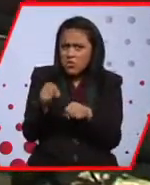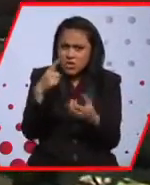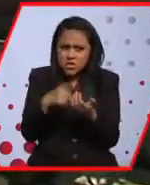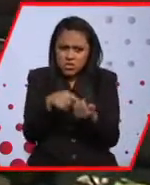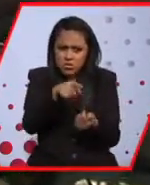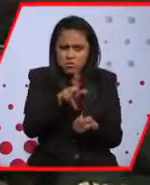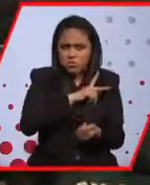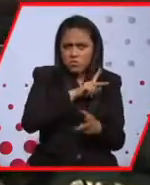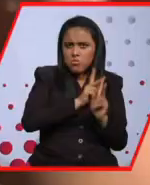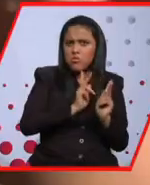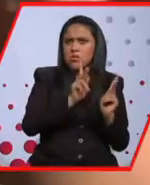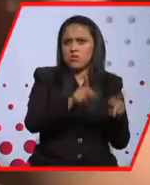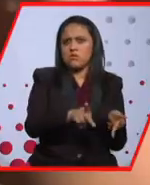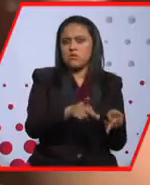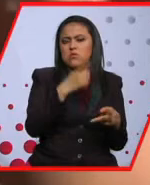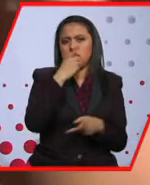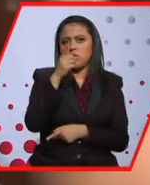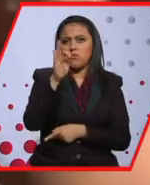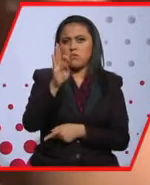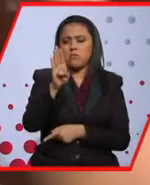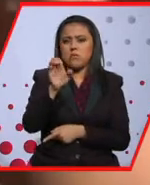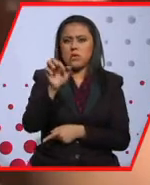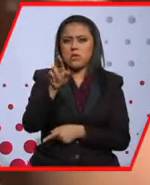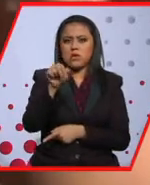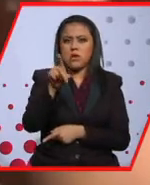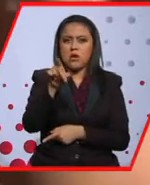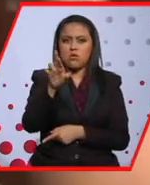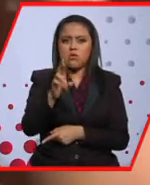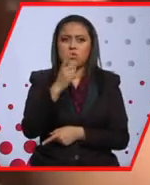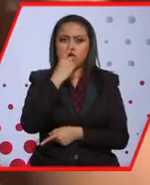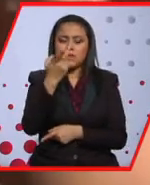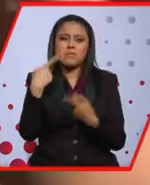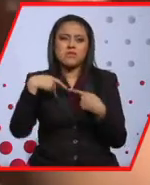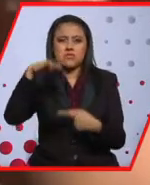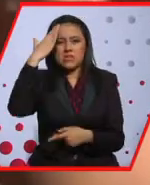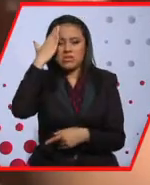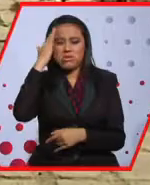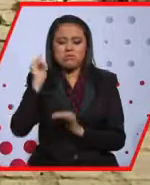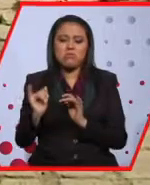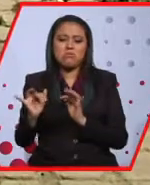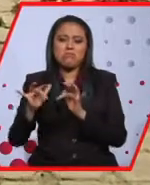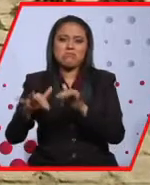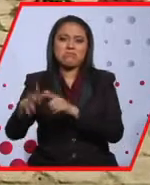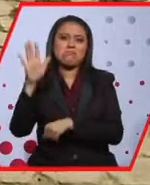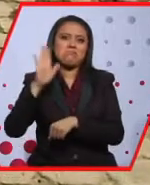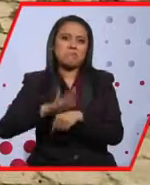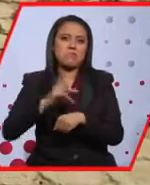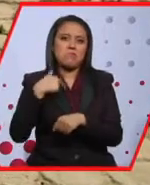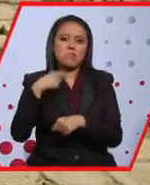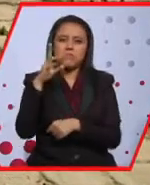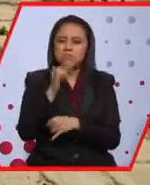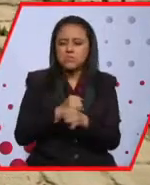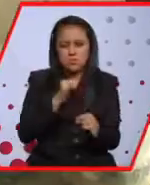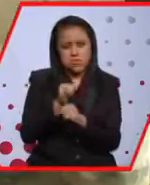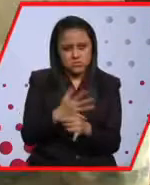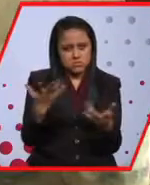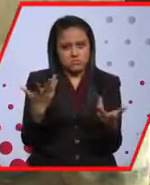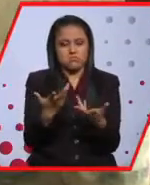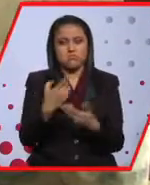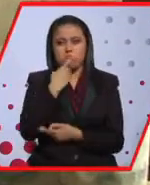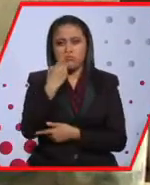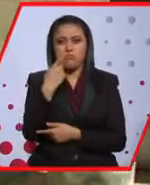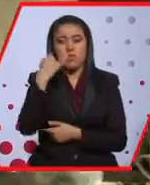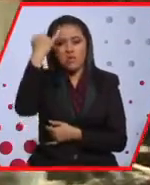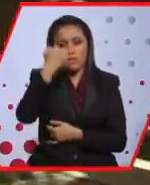nuestro panteón? Bernardo García Matías es el presunto líder de invasores que dicen tiene en su contra varias averiguaciones previas. Asevera que la